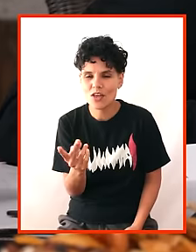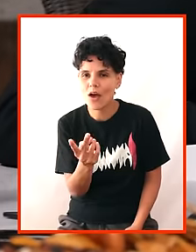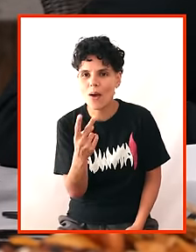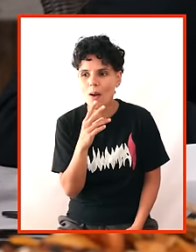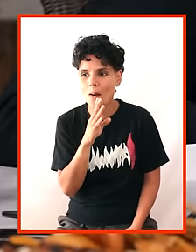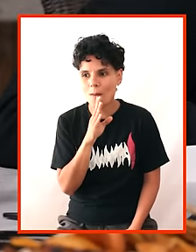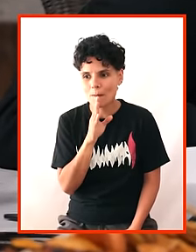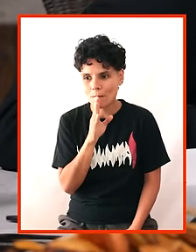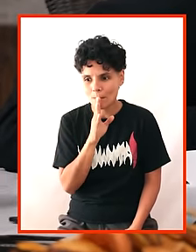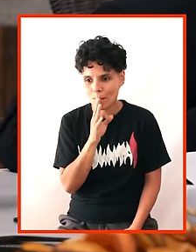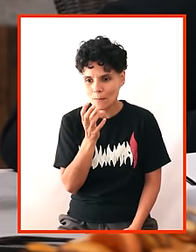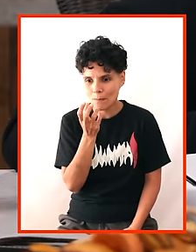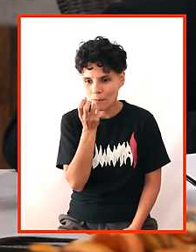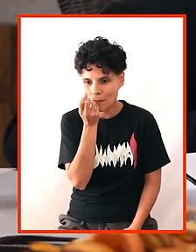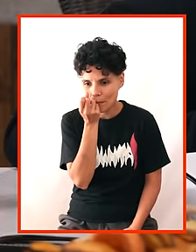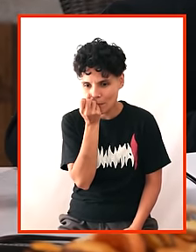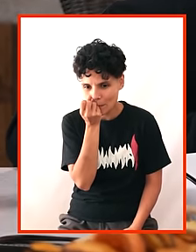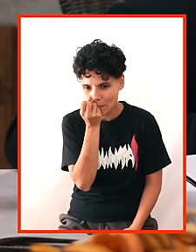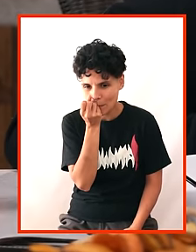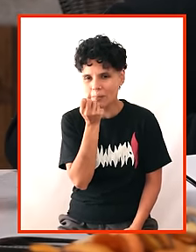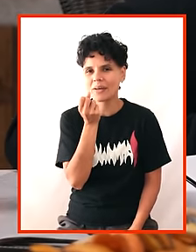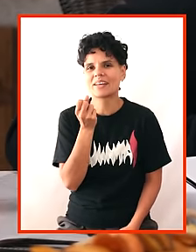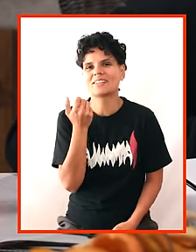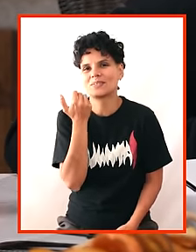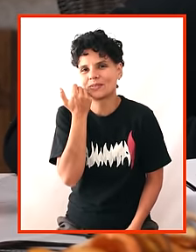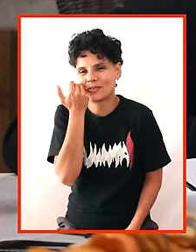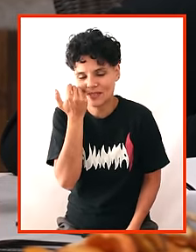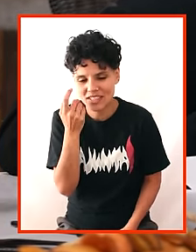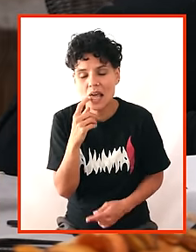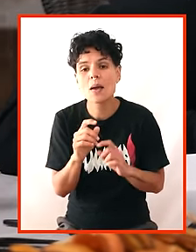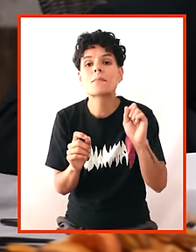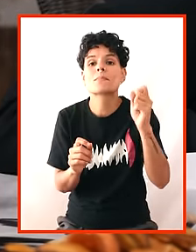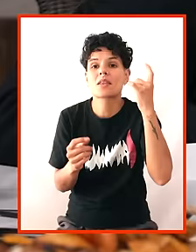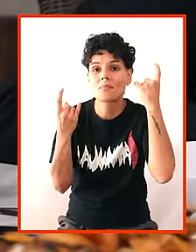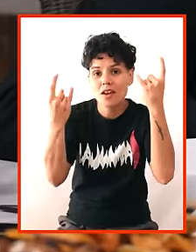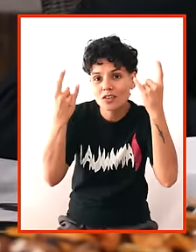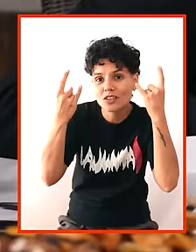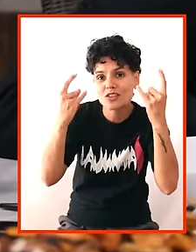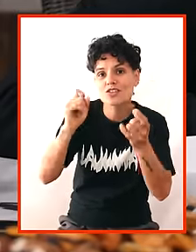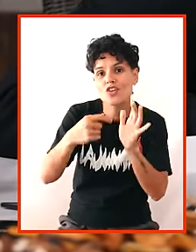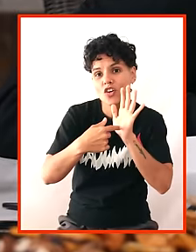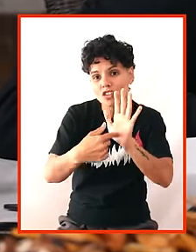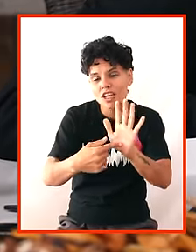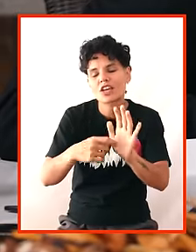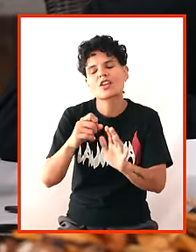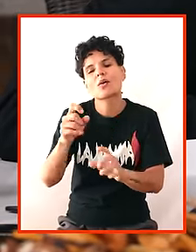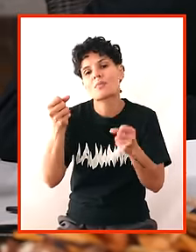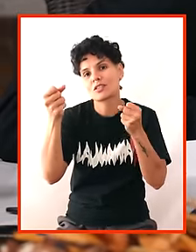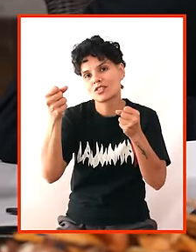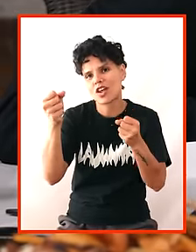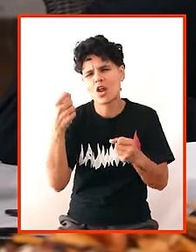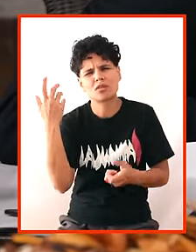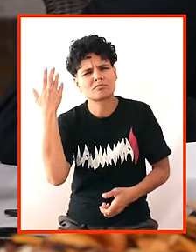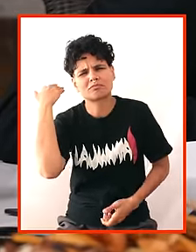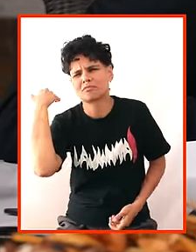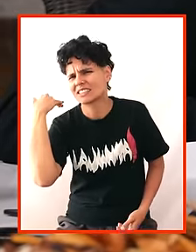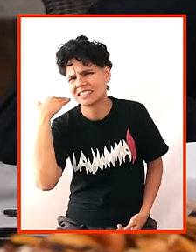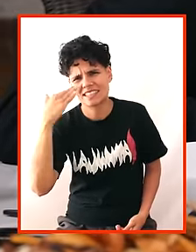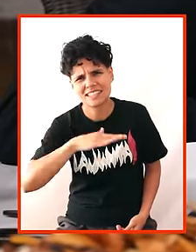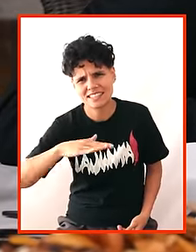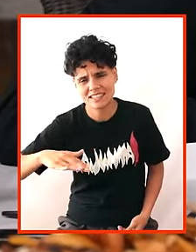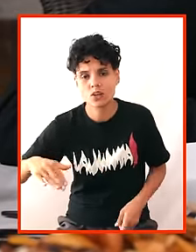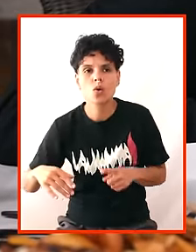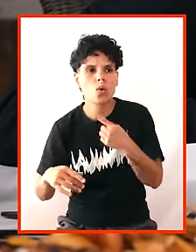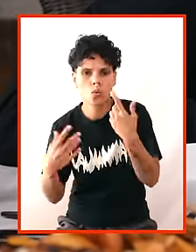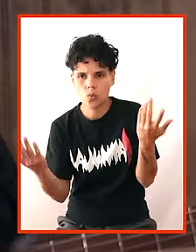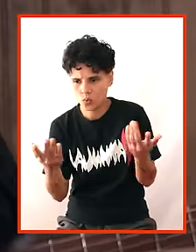cohibidos. Así. No, pero. Sí. Imagínate, nuestro bueno, primer concierto rock fue de Los Prisioneros, entonces al que fuimos cuando éramos muy niños, entonces. ¿Le contaron esto a Jorge?